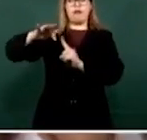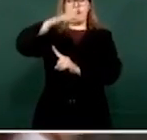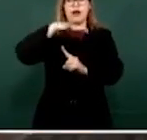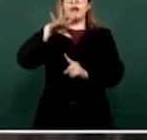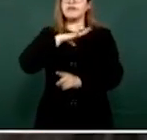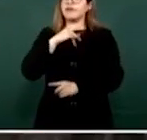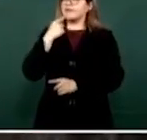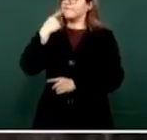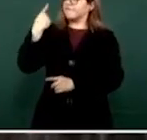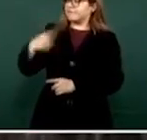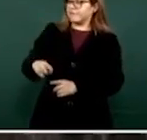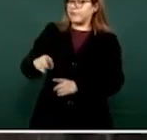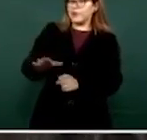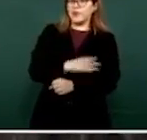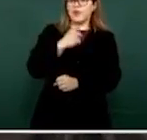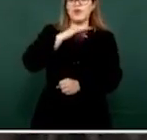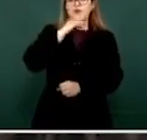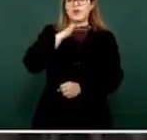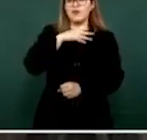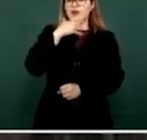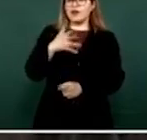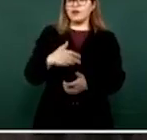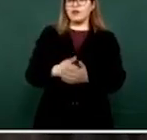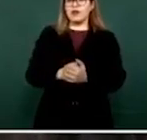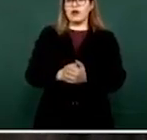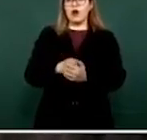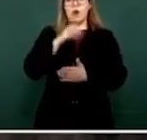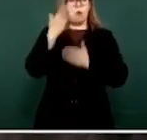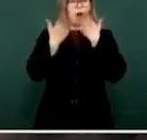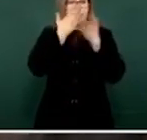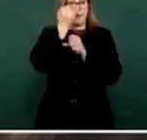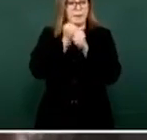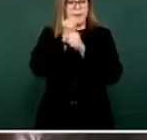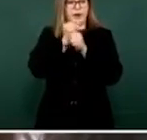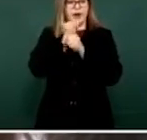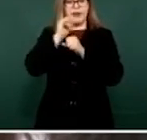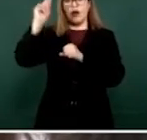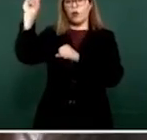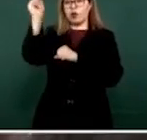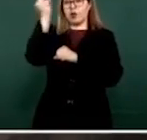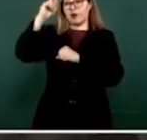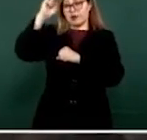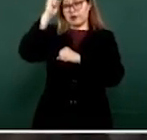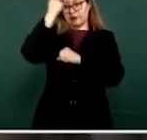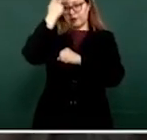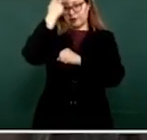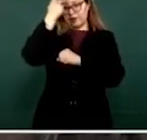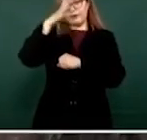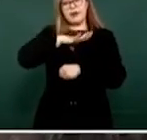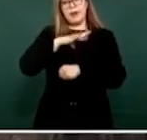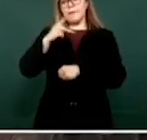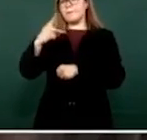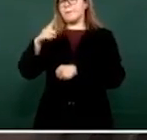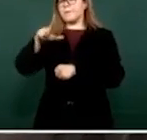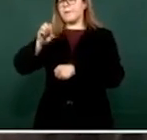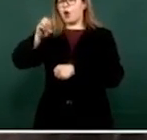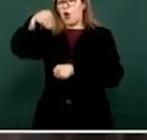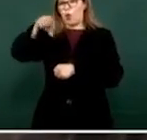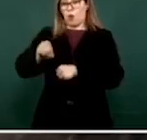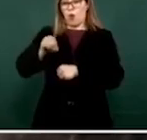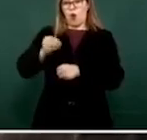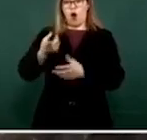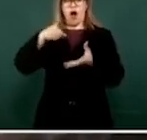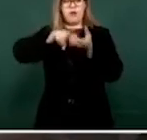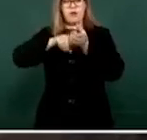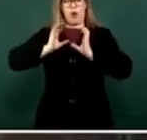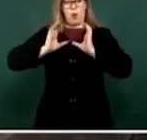que inclusive un estudio de la Universidad Autónoma de San Luis Potosí demostró que hay plomo en el organismo de muchísimas personas, por ejemplo, en el